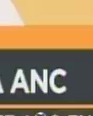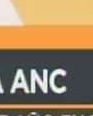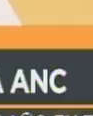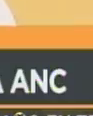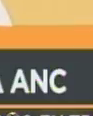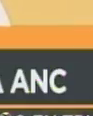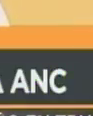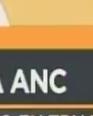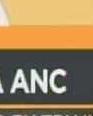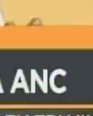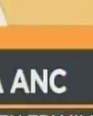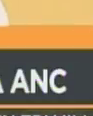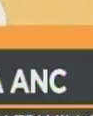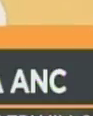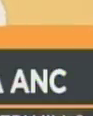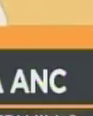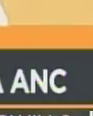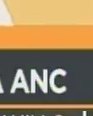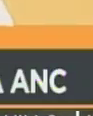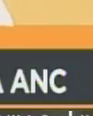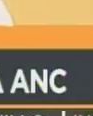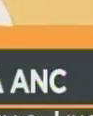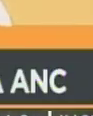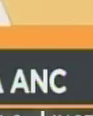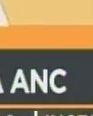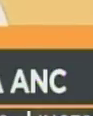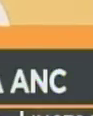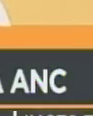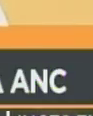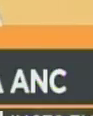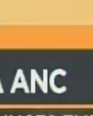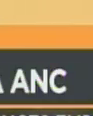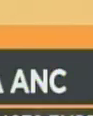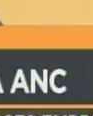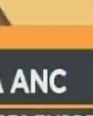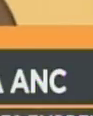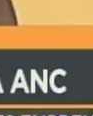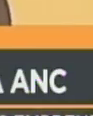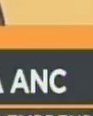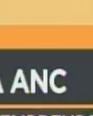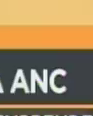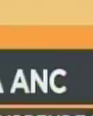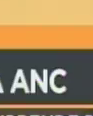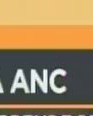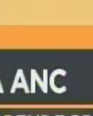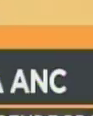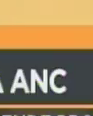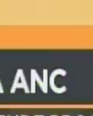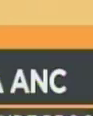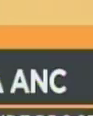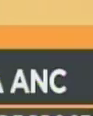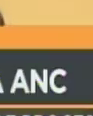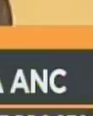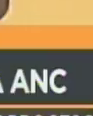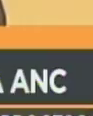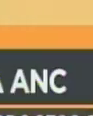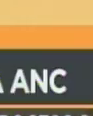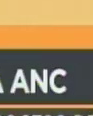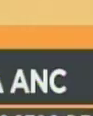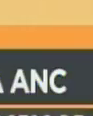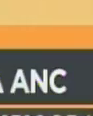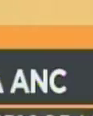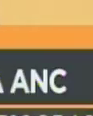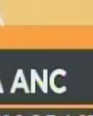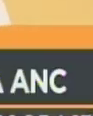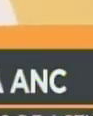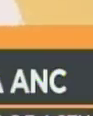El presidente nos ha venido orientando, como lo decía el compañero Diosdado, tres funciones tiene la Asamblea Nacional Constituyente de acuerdo al